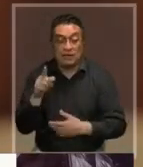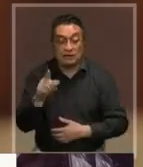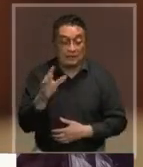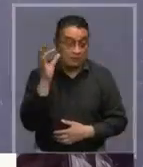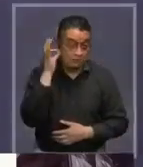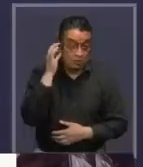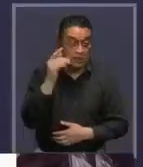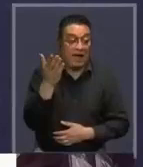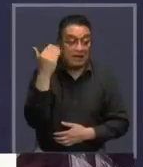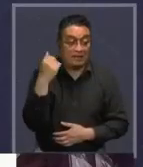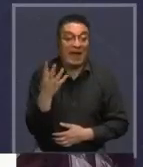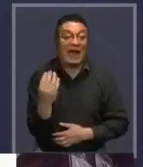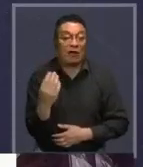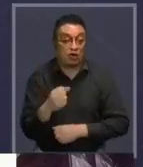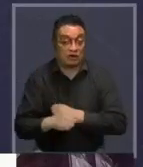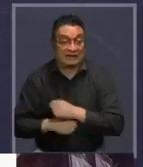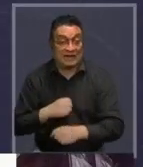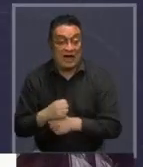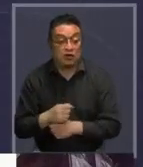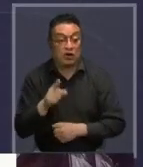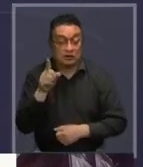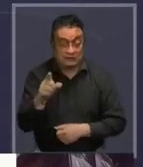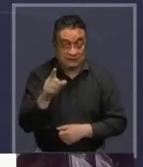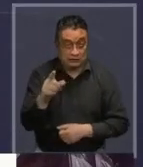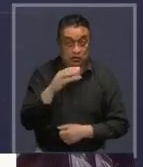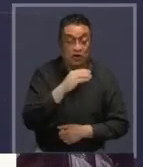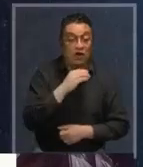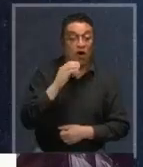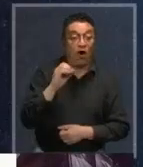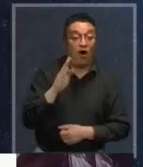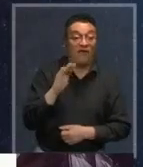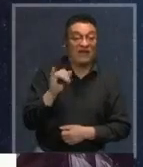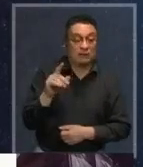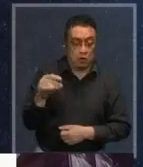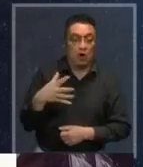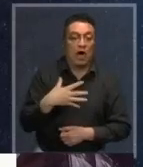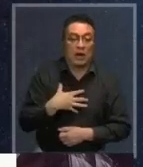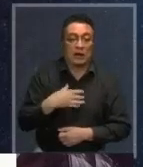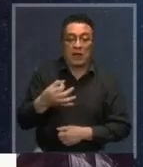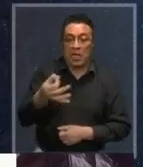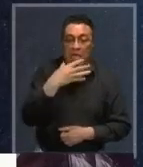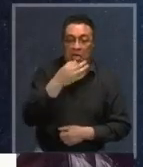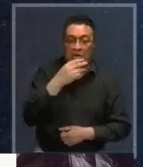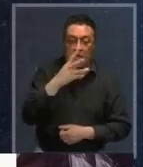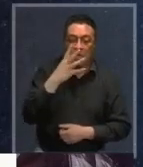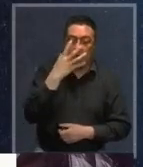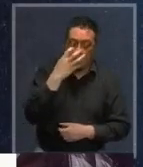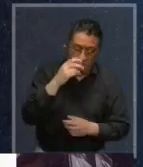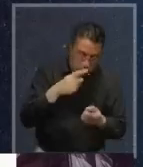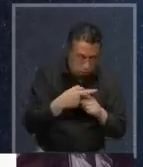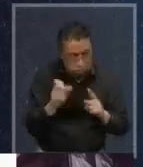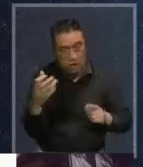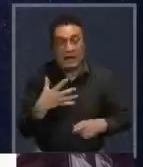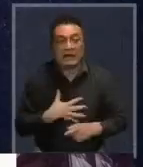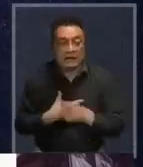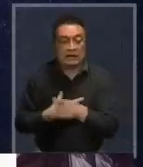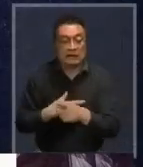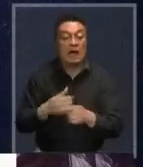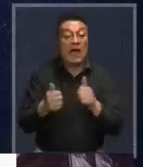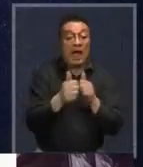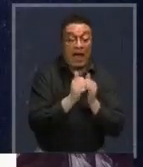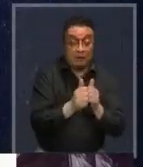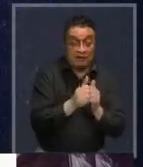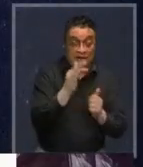tenía 14 años el obispo Casanova habría intentado drogarla ella y una amiga de nombre